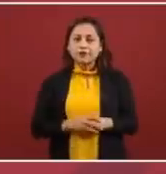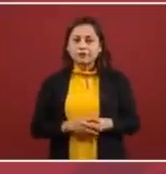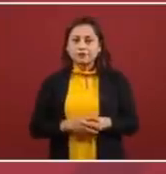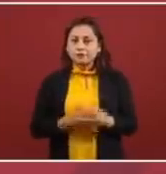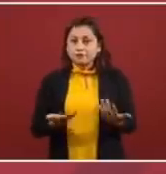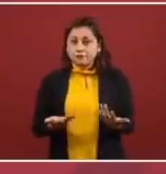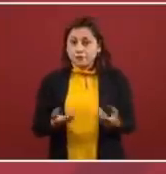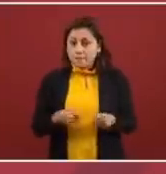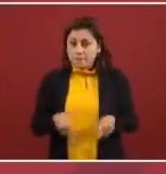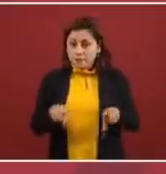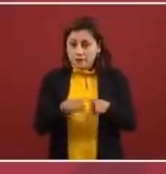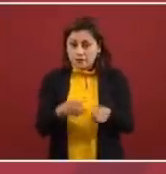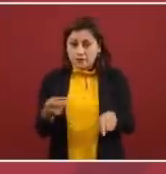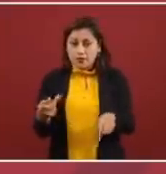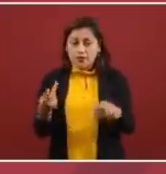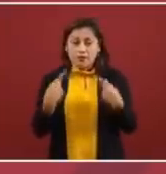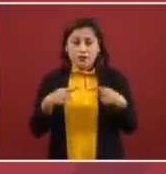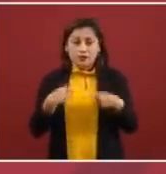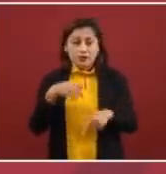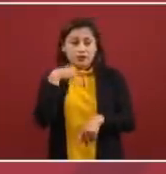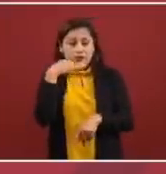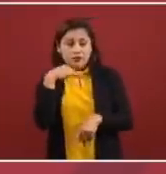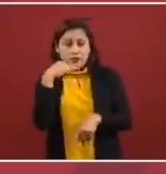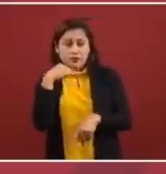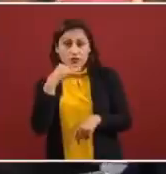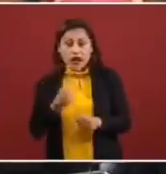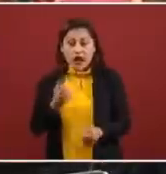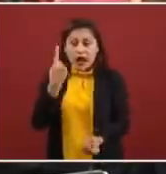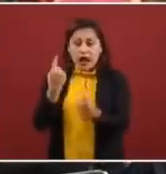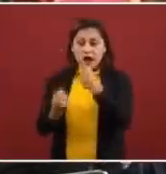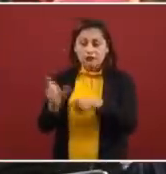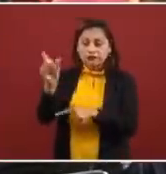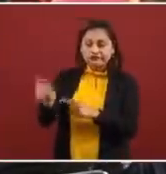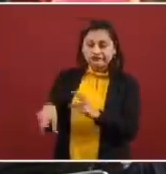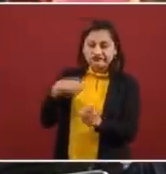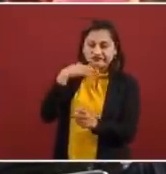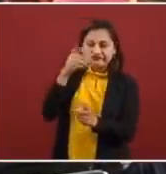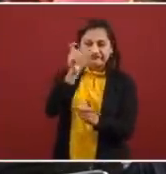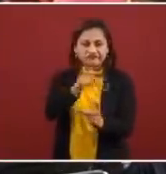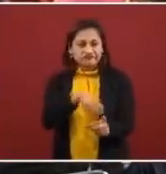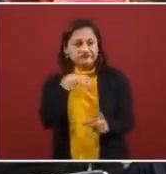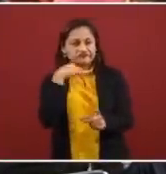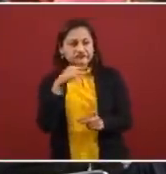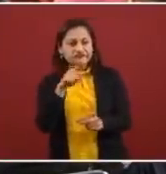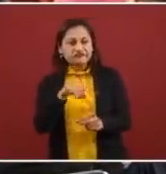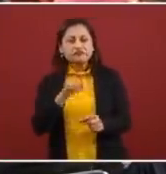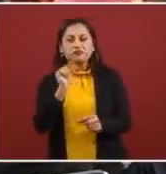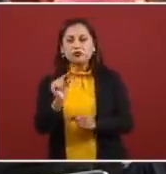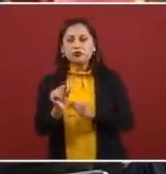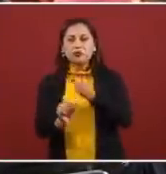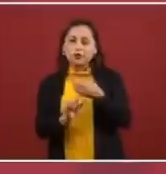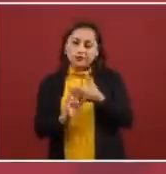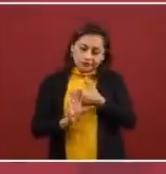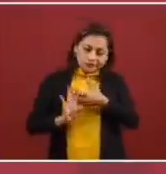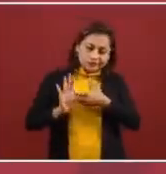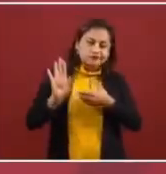corruptos los políticos que sé dedicaban a saquear